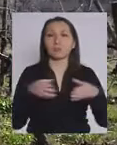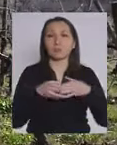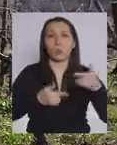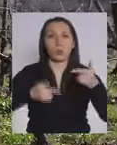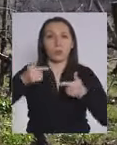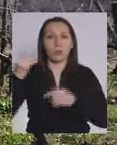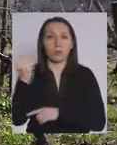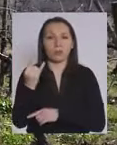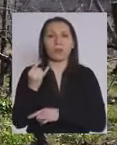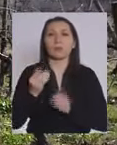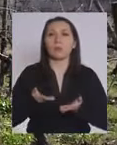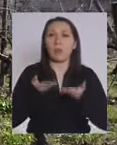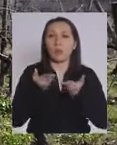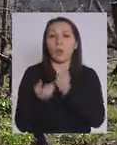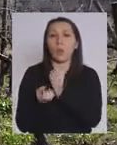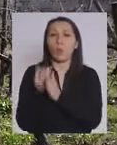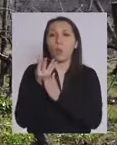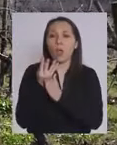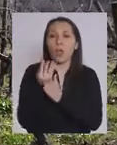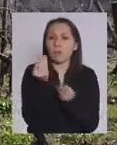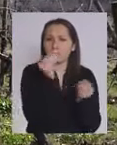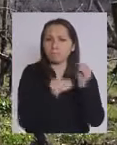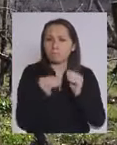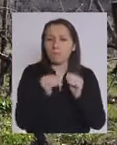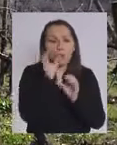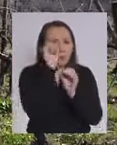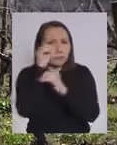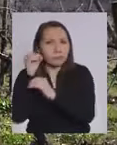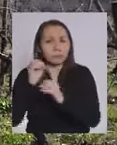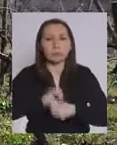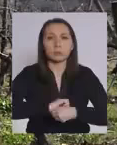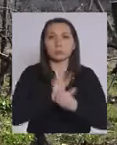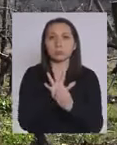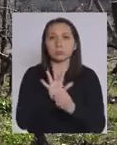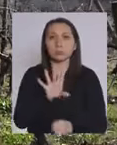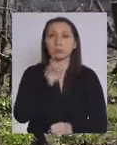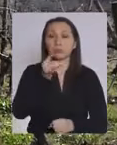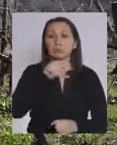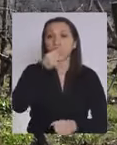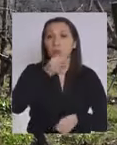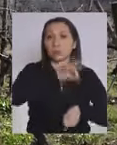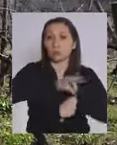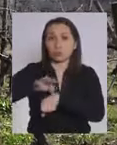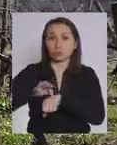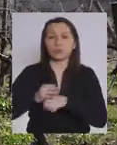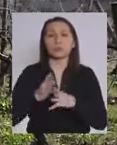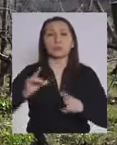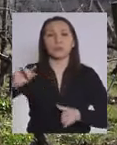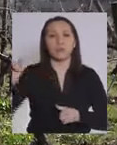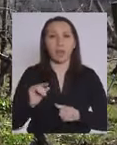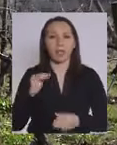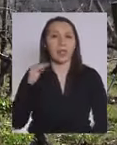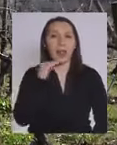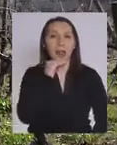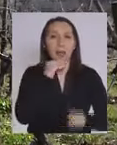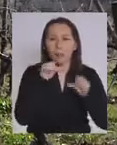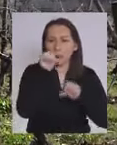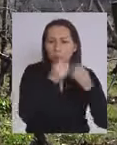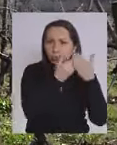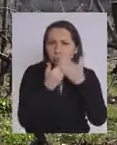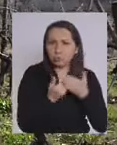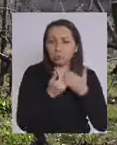y autónomas logró generar una nueva técnica para el muestreo de kobe que según indican sus autores es más barata rápida de procesar